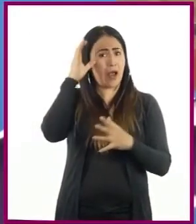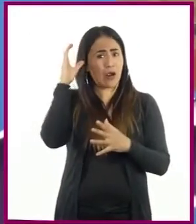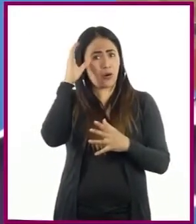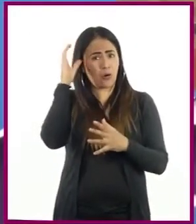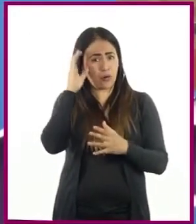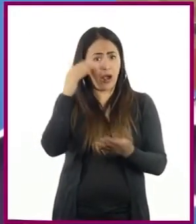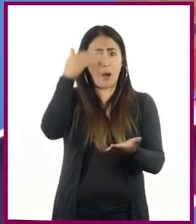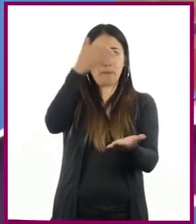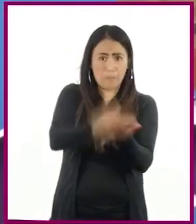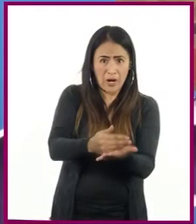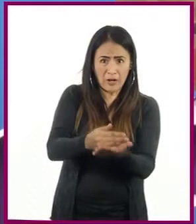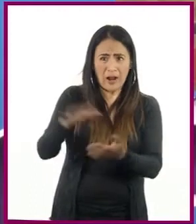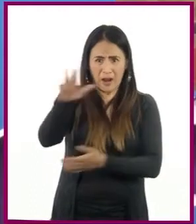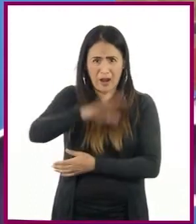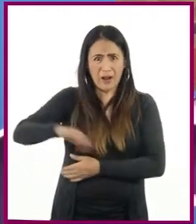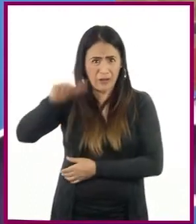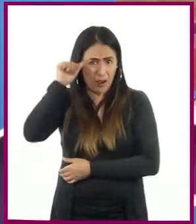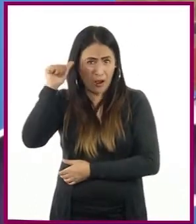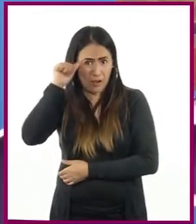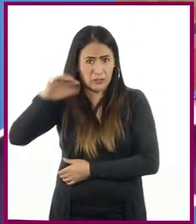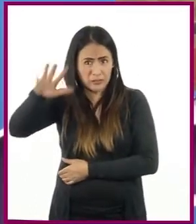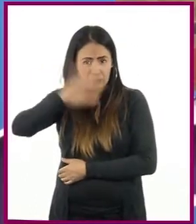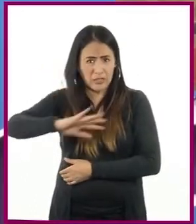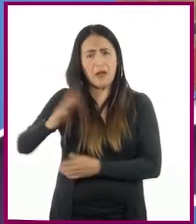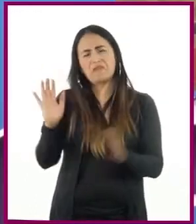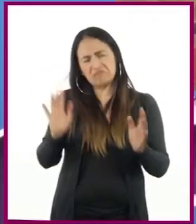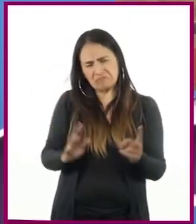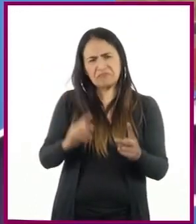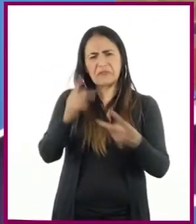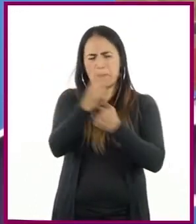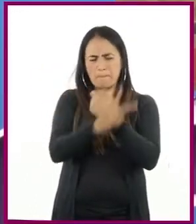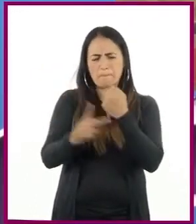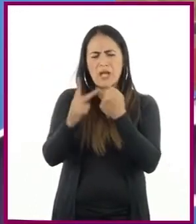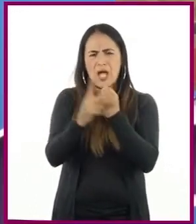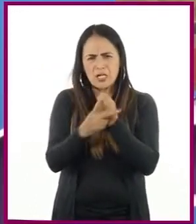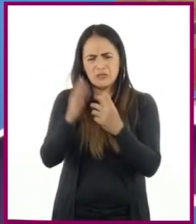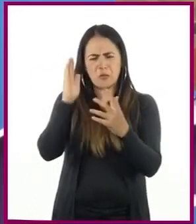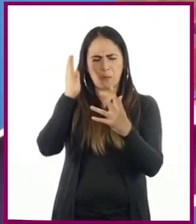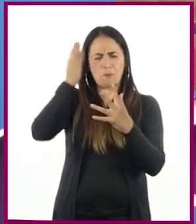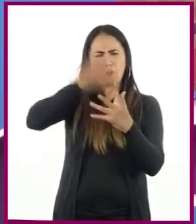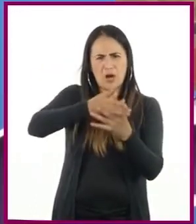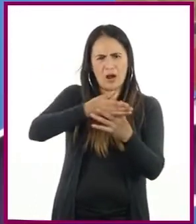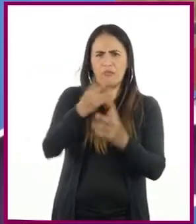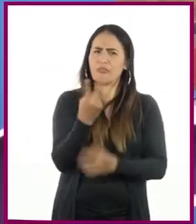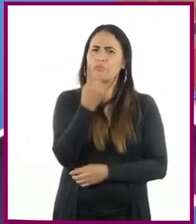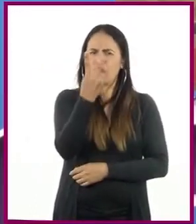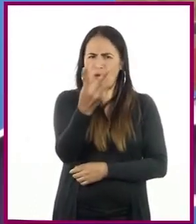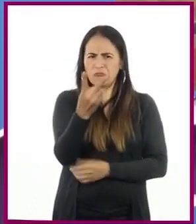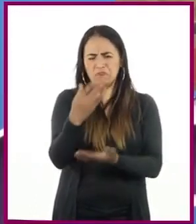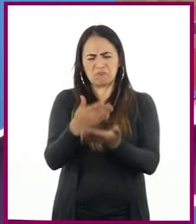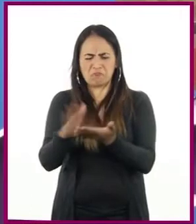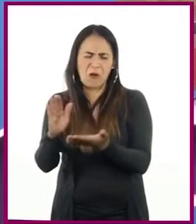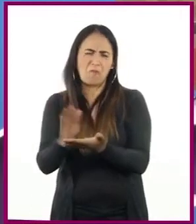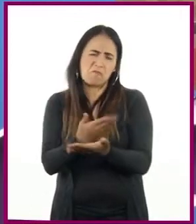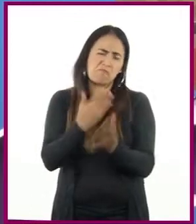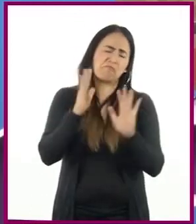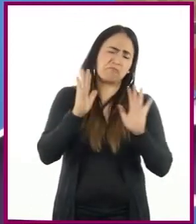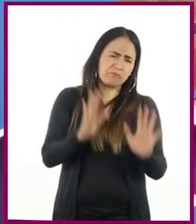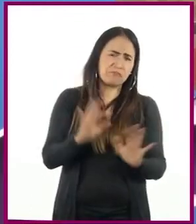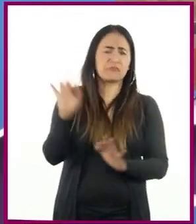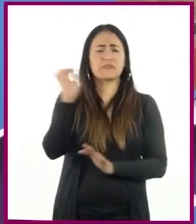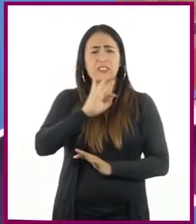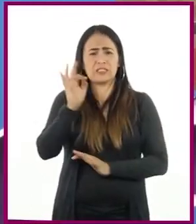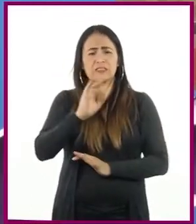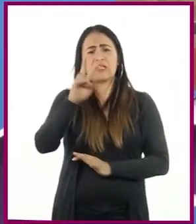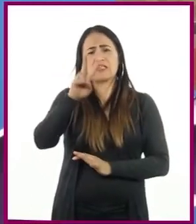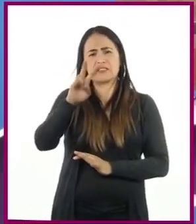del comunismo en Asia. Dividir Vietnam en dos habría de nuevo la posibilidad, pero también el conflicto por la unificación de